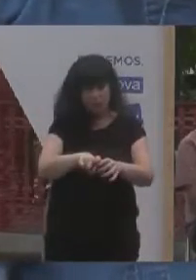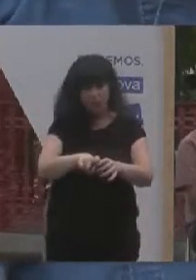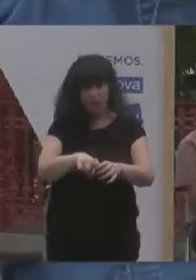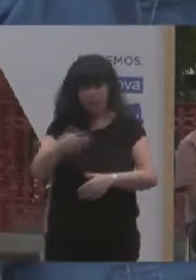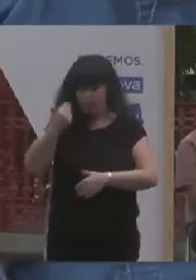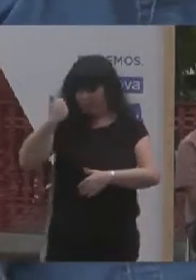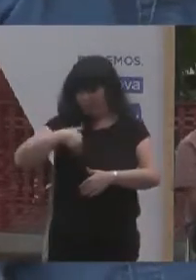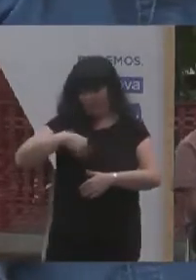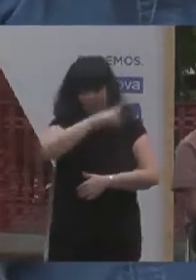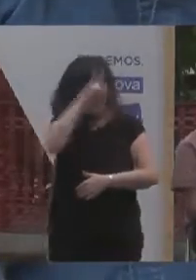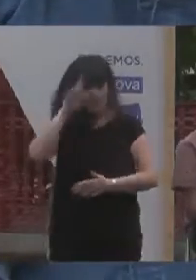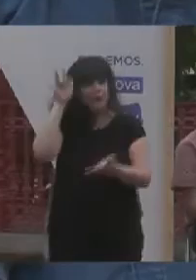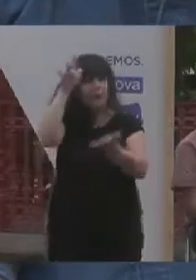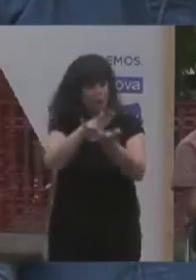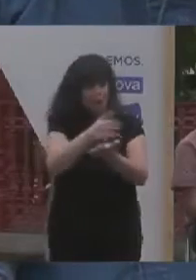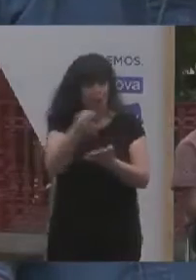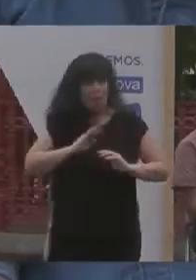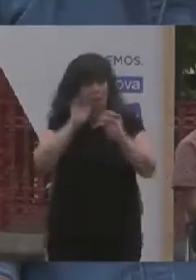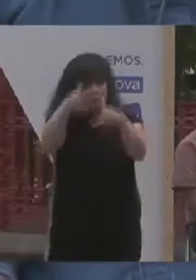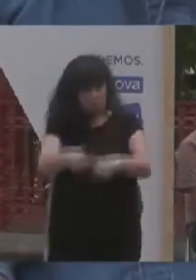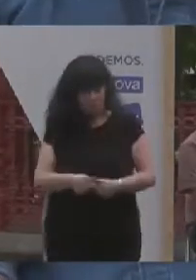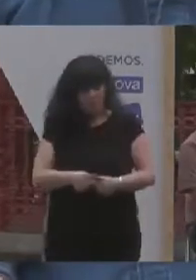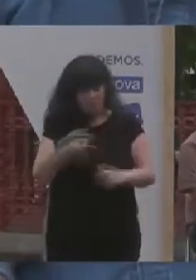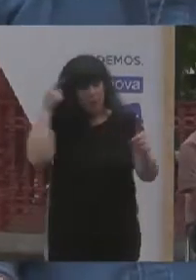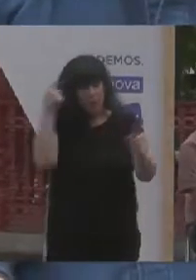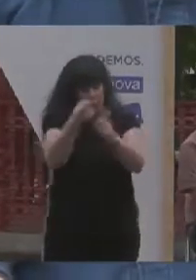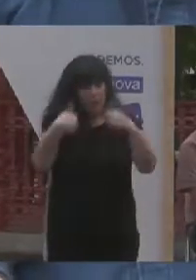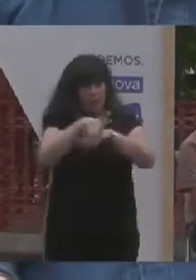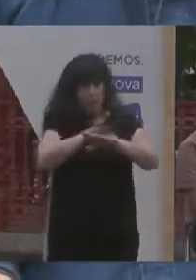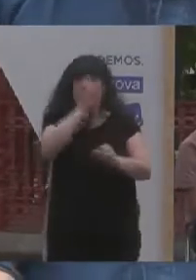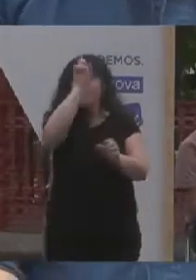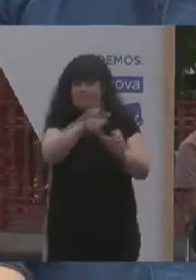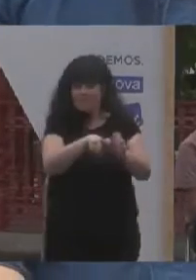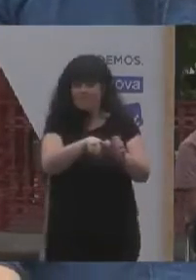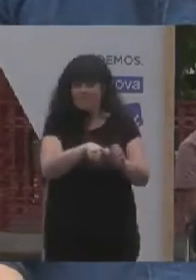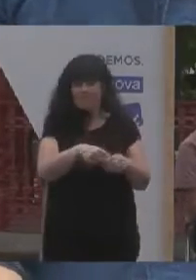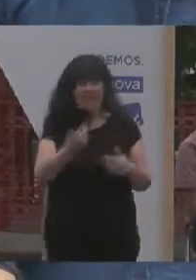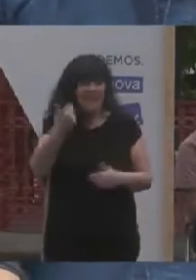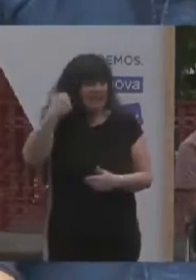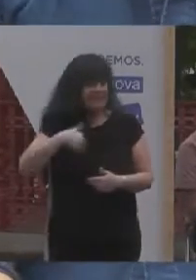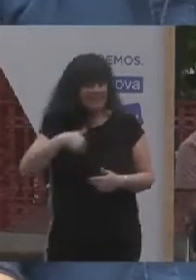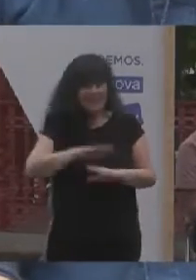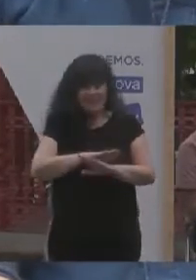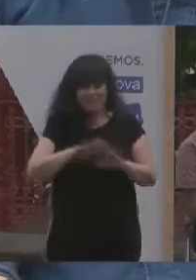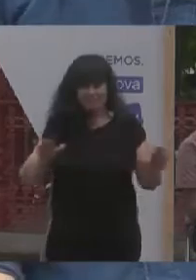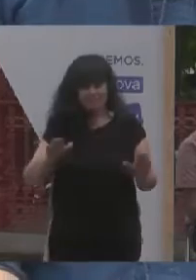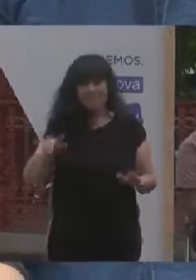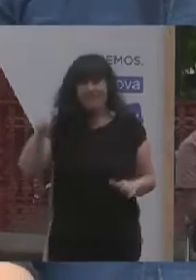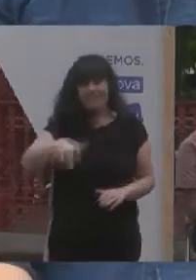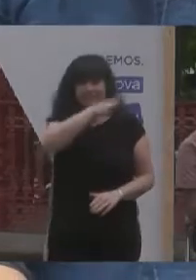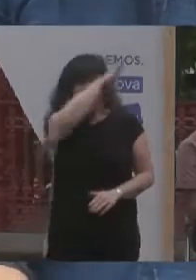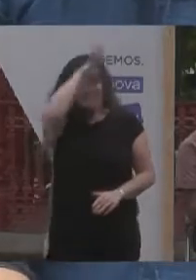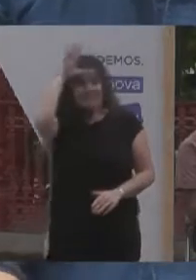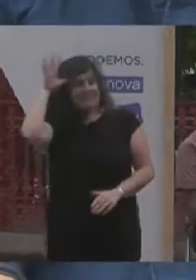que volverá a Madrid a participar dese goberno no que estaremos. Deixemos xa, porque é mañá calurosa e